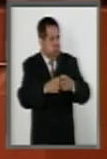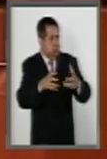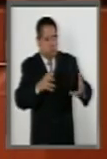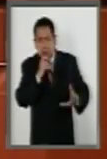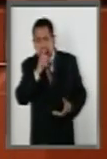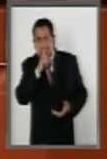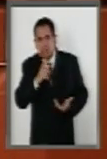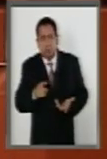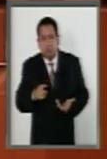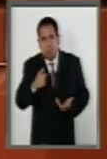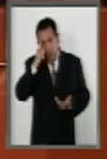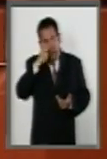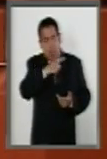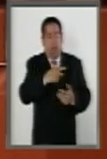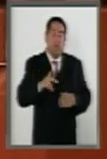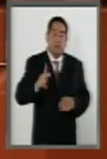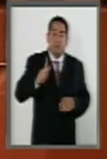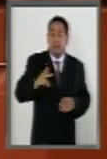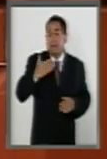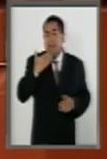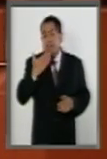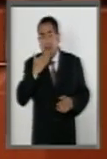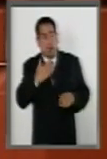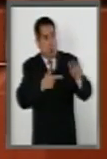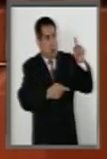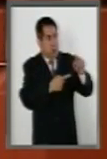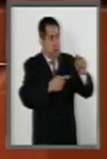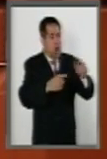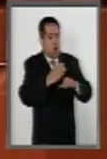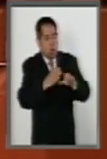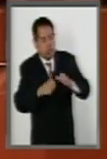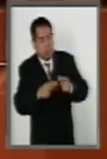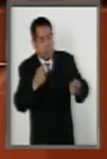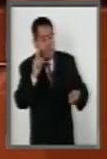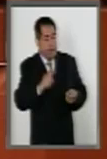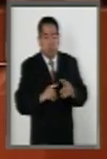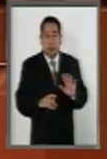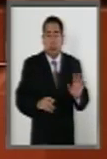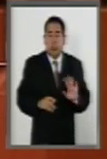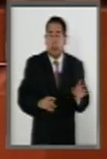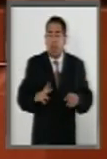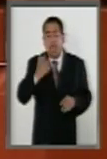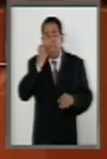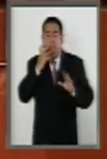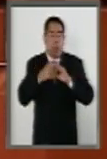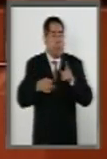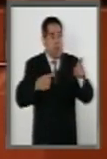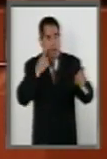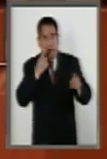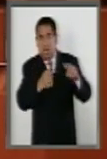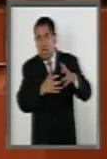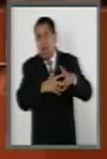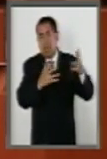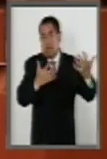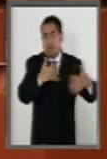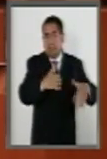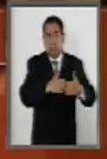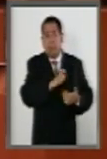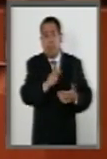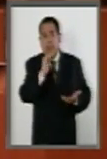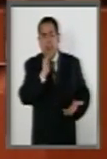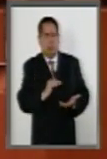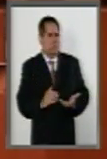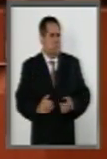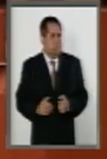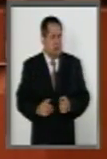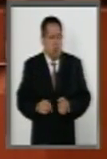solo para tratar de aparentar que la reforma energética estaba dando resultados, al menos para los grandes industriales. Uno